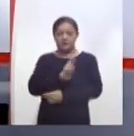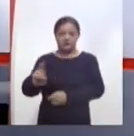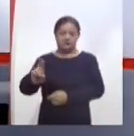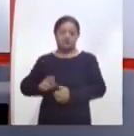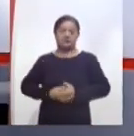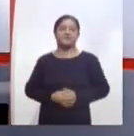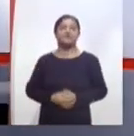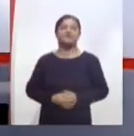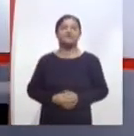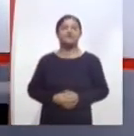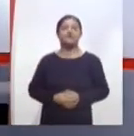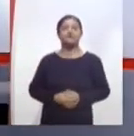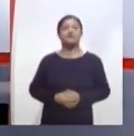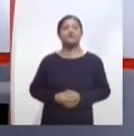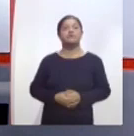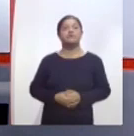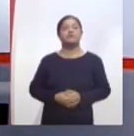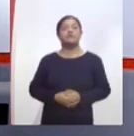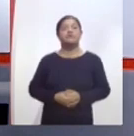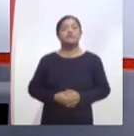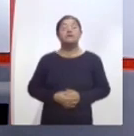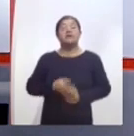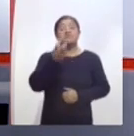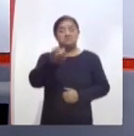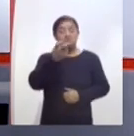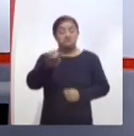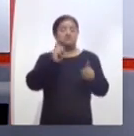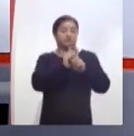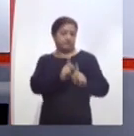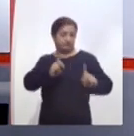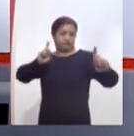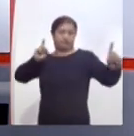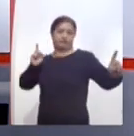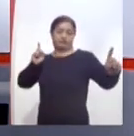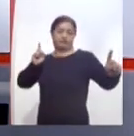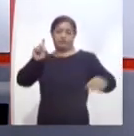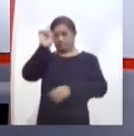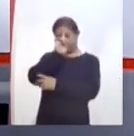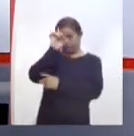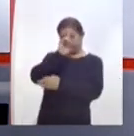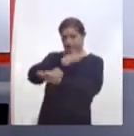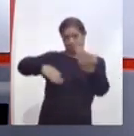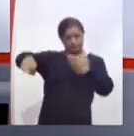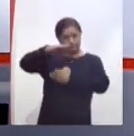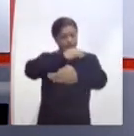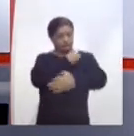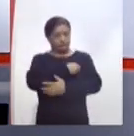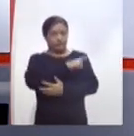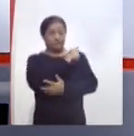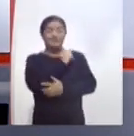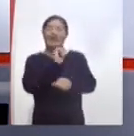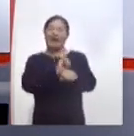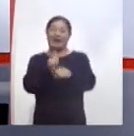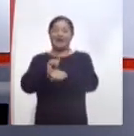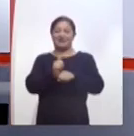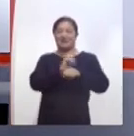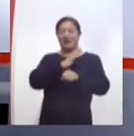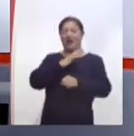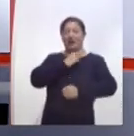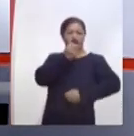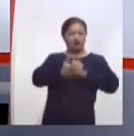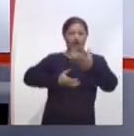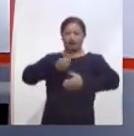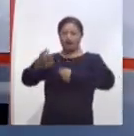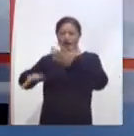Y justo por este aislamiento social que recomiendan autoridades de salud, artistas de la entidad fomentan la lectura a través